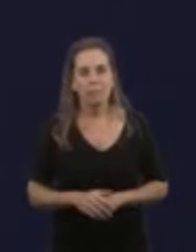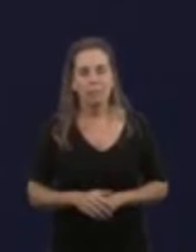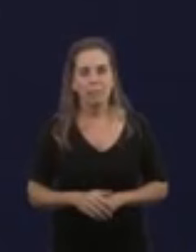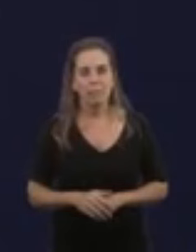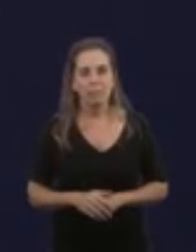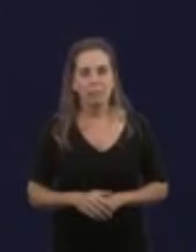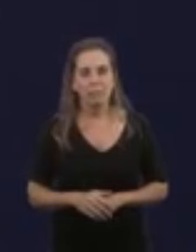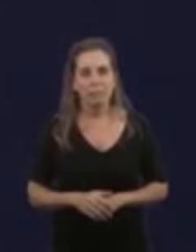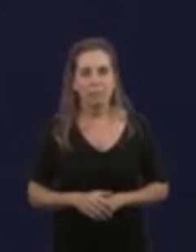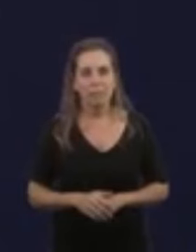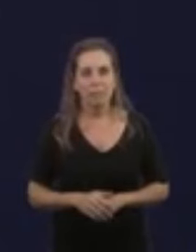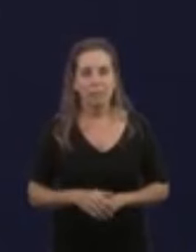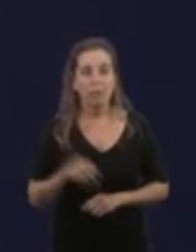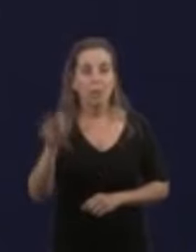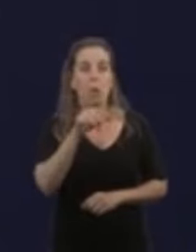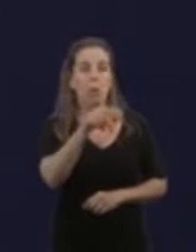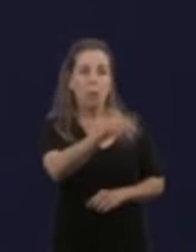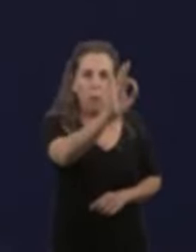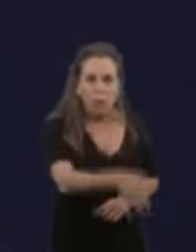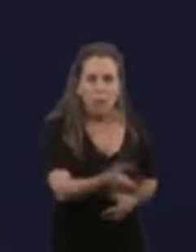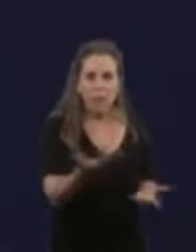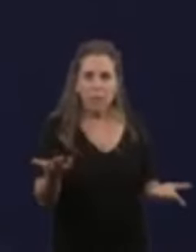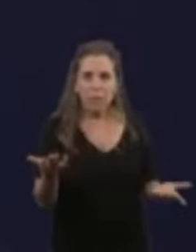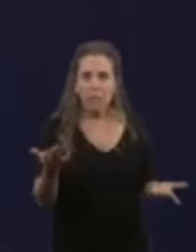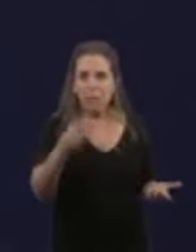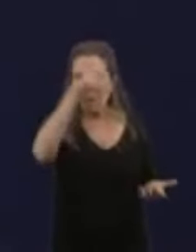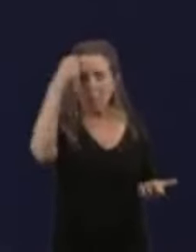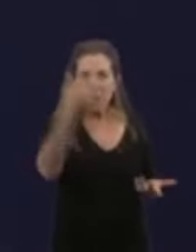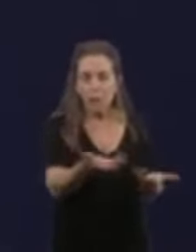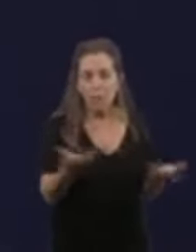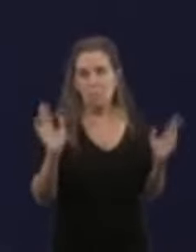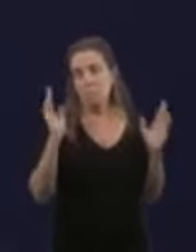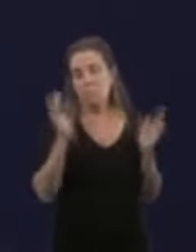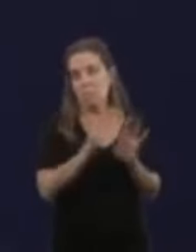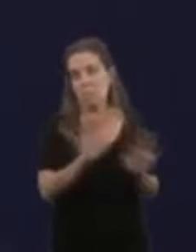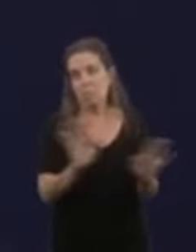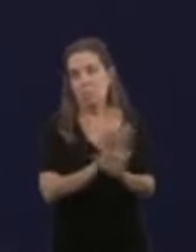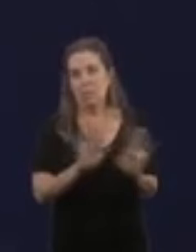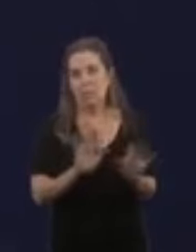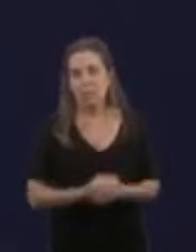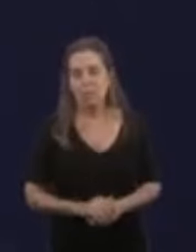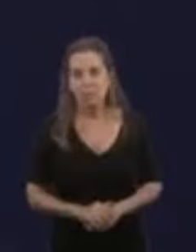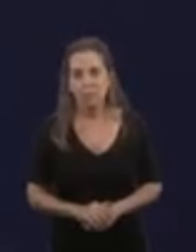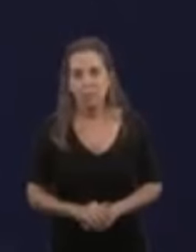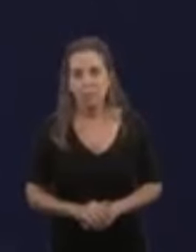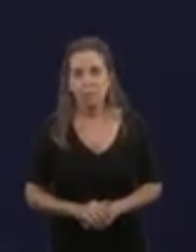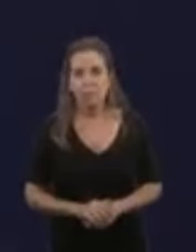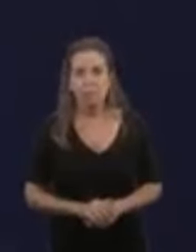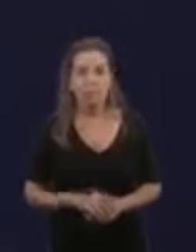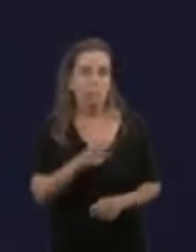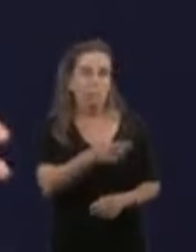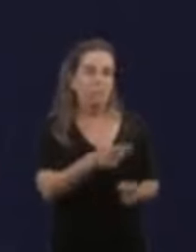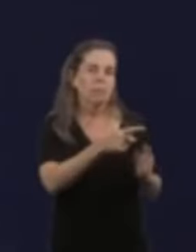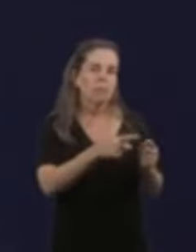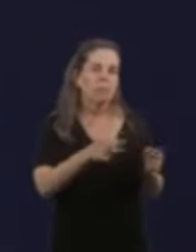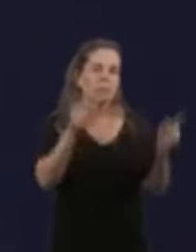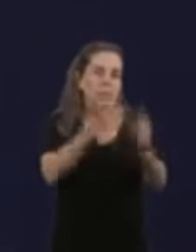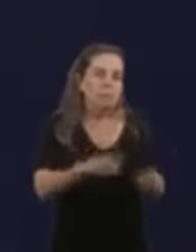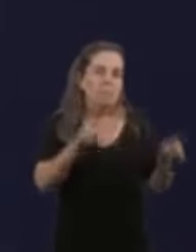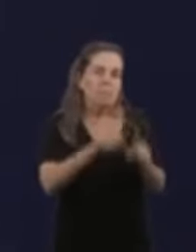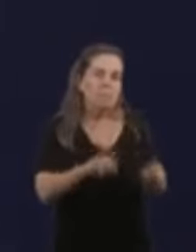desconocidas O vos las conocés Bueno listo a ver le dan vuelta un tema que no